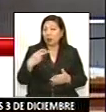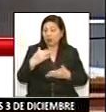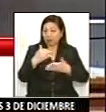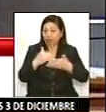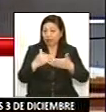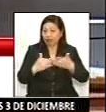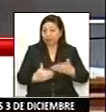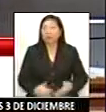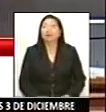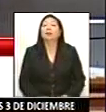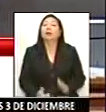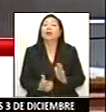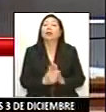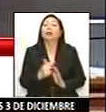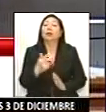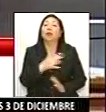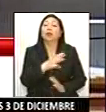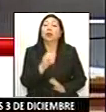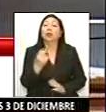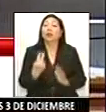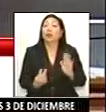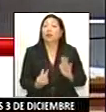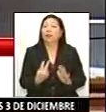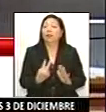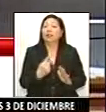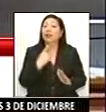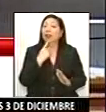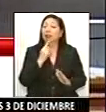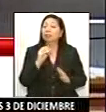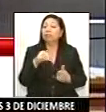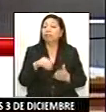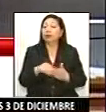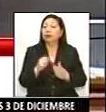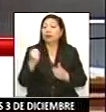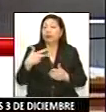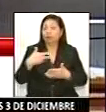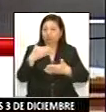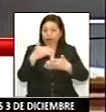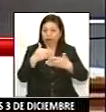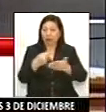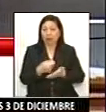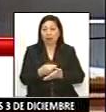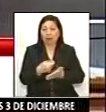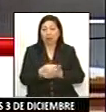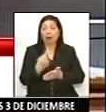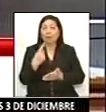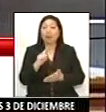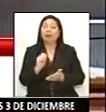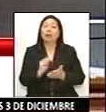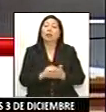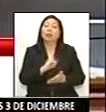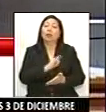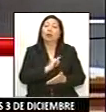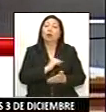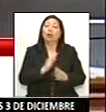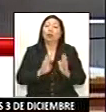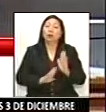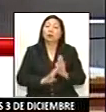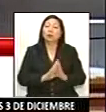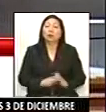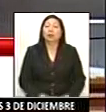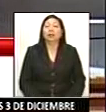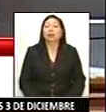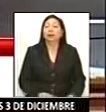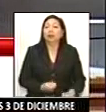categoría establecida por la ley 30.512 son ubicados en la tercera categoría remunerativa para institutos de educación superior.